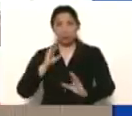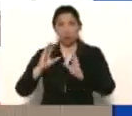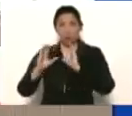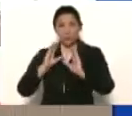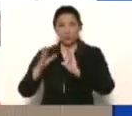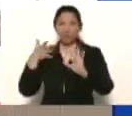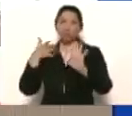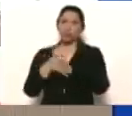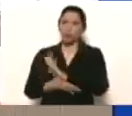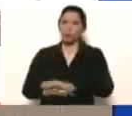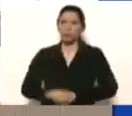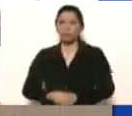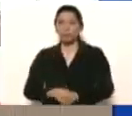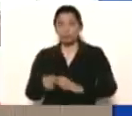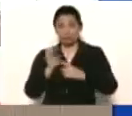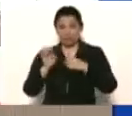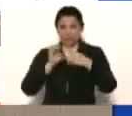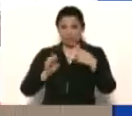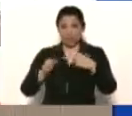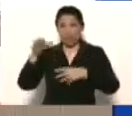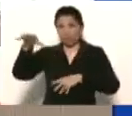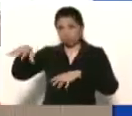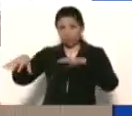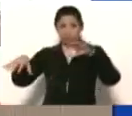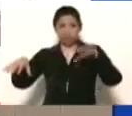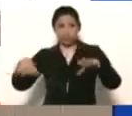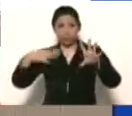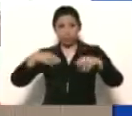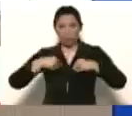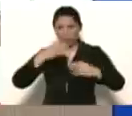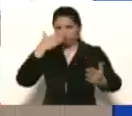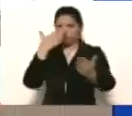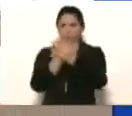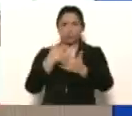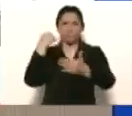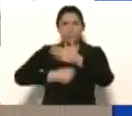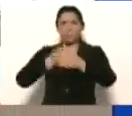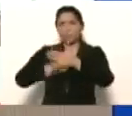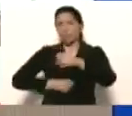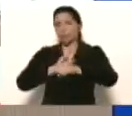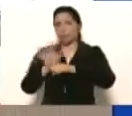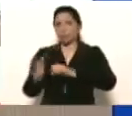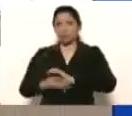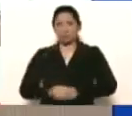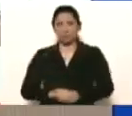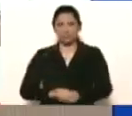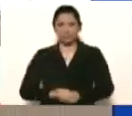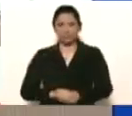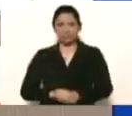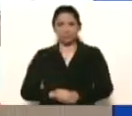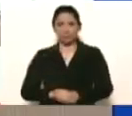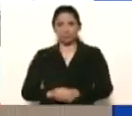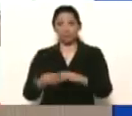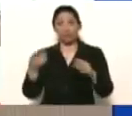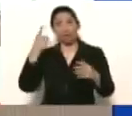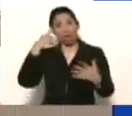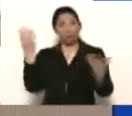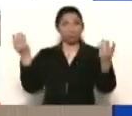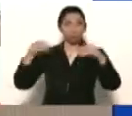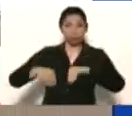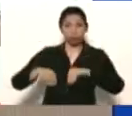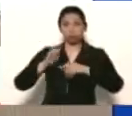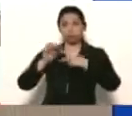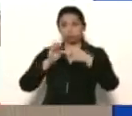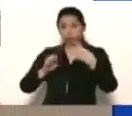acerca de las estrategias que cada país ha tomado para enfrentar la pandemia con kobe 19 se acordaron estrategias de cooperación